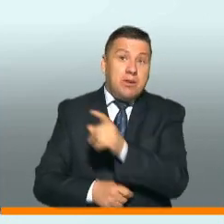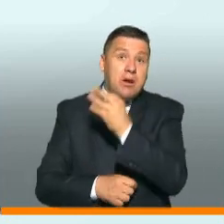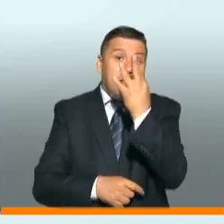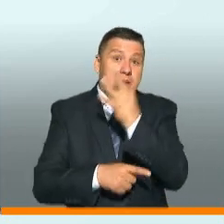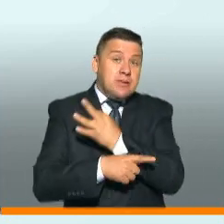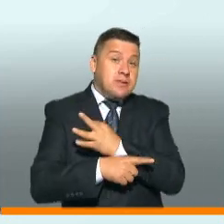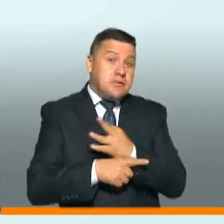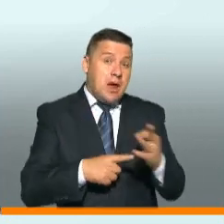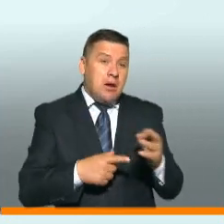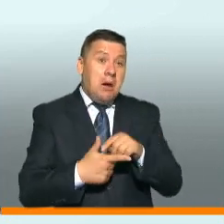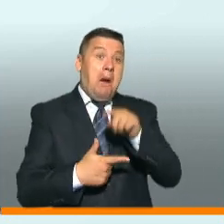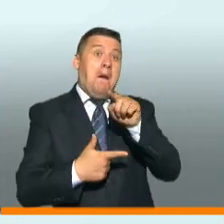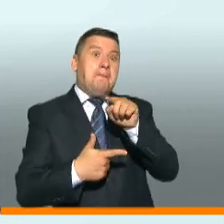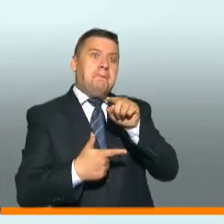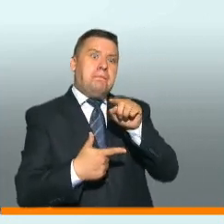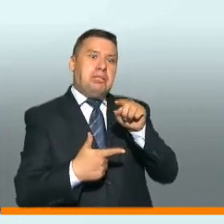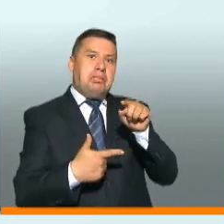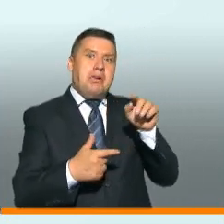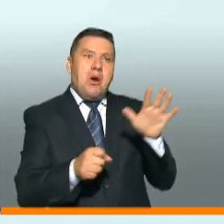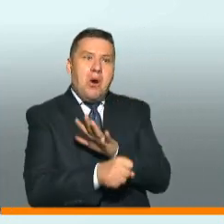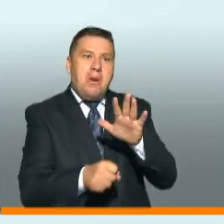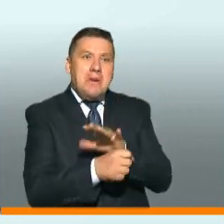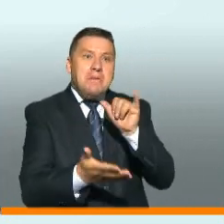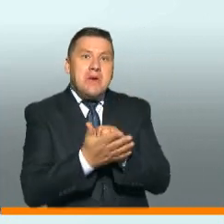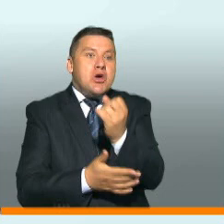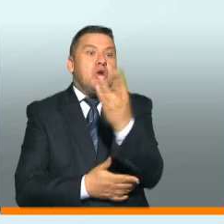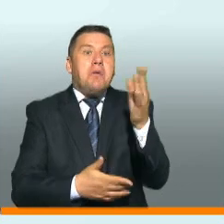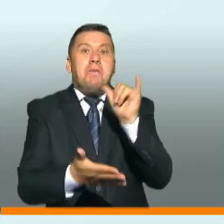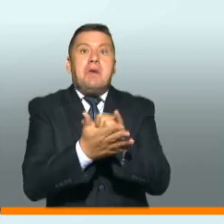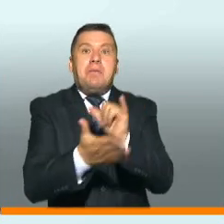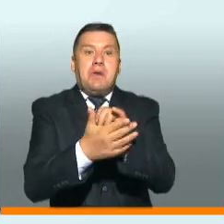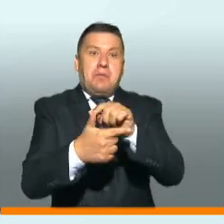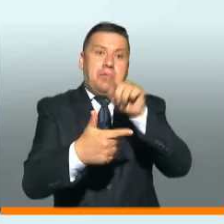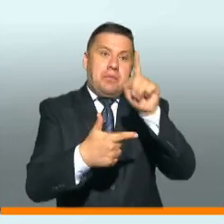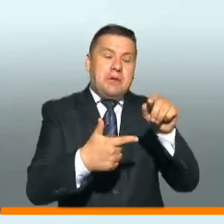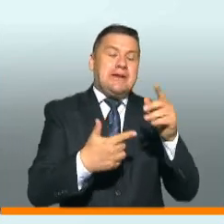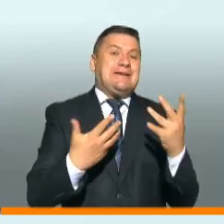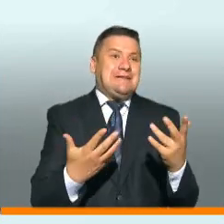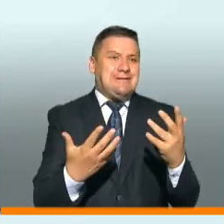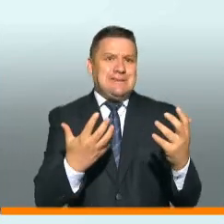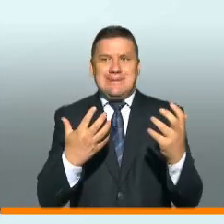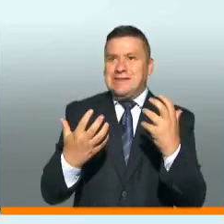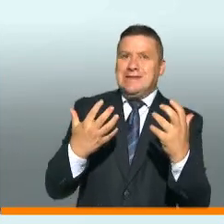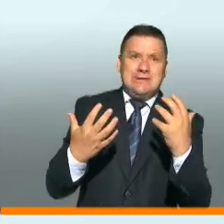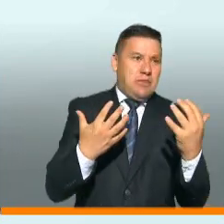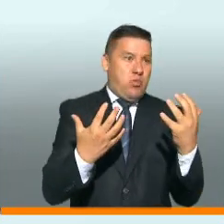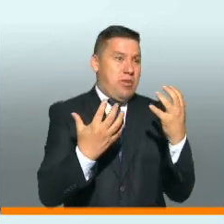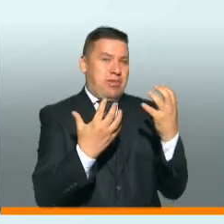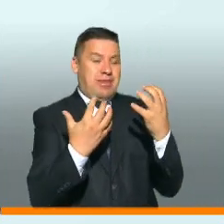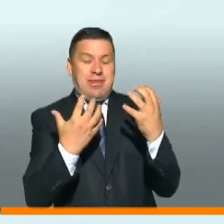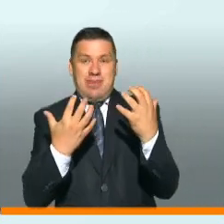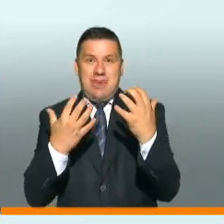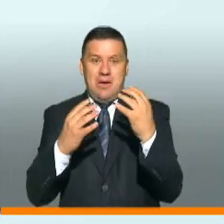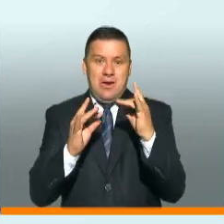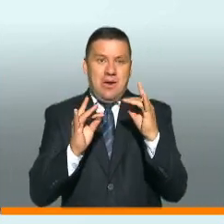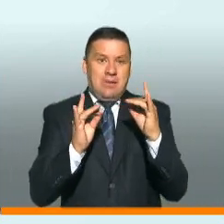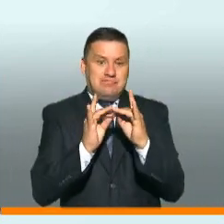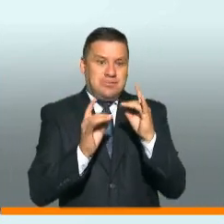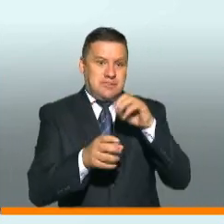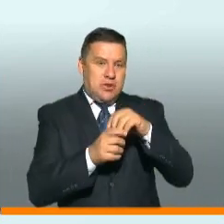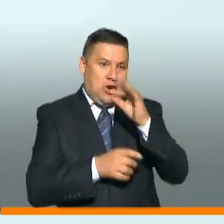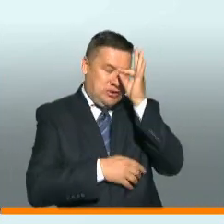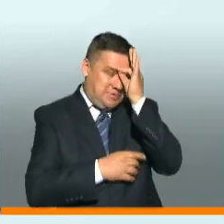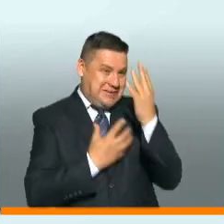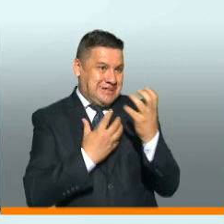semanas estable en esa ocupación, lo cual nos indica que, digamos, la presión que se ha venido dando sobre